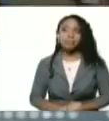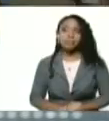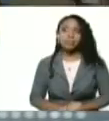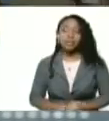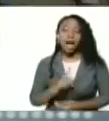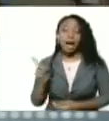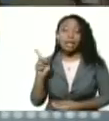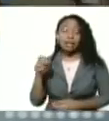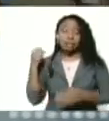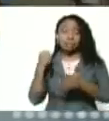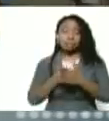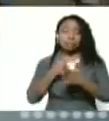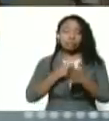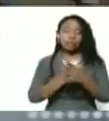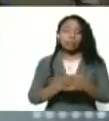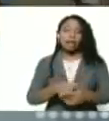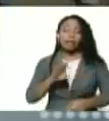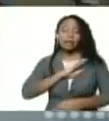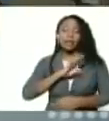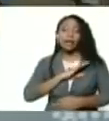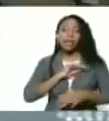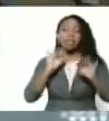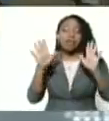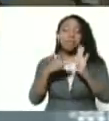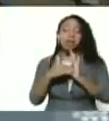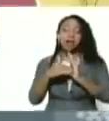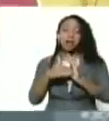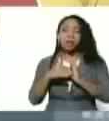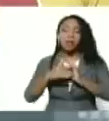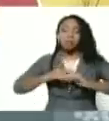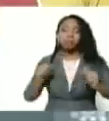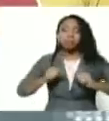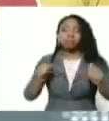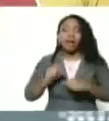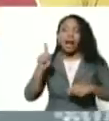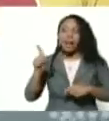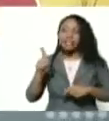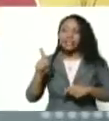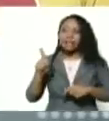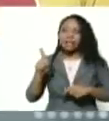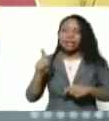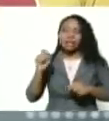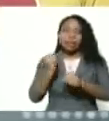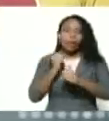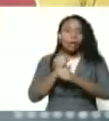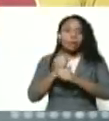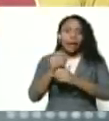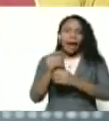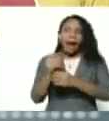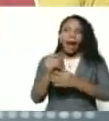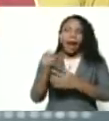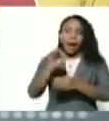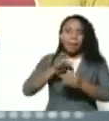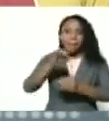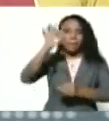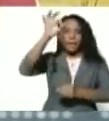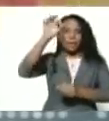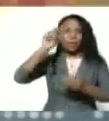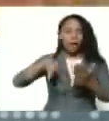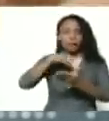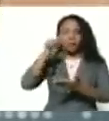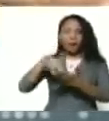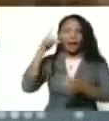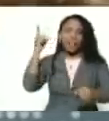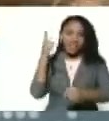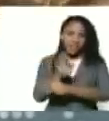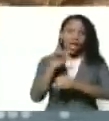con aquel empeño para tener 10.000 gallinas. Ese empeño, mira, es el espíritu nacional, el que deben tener todos